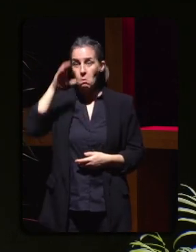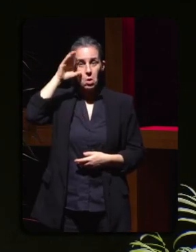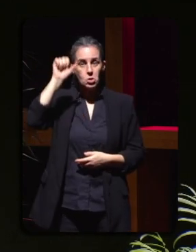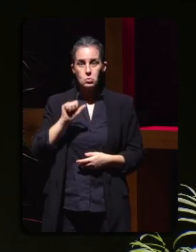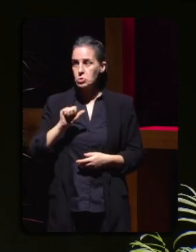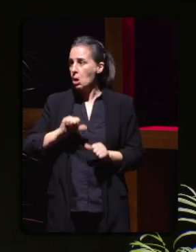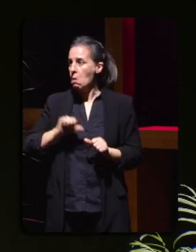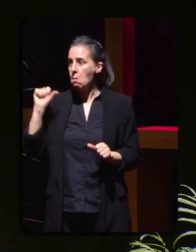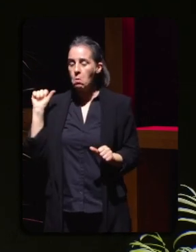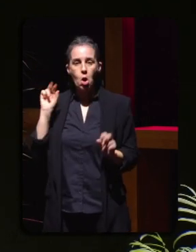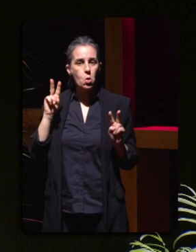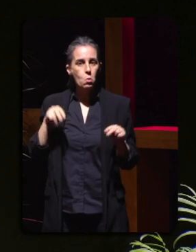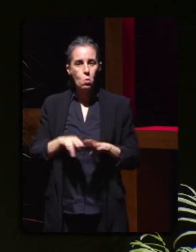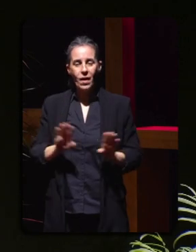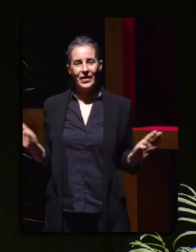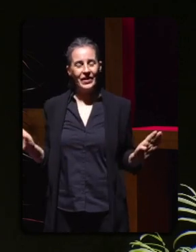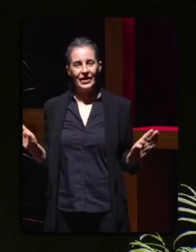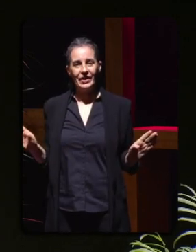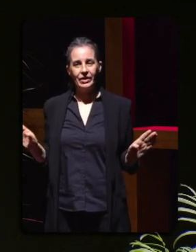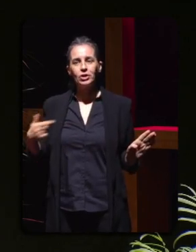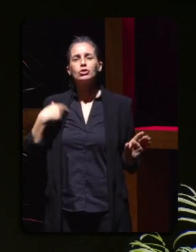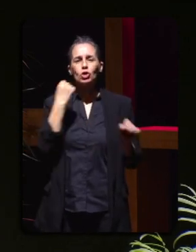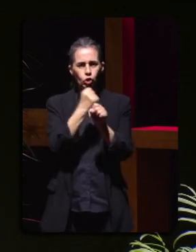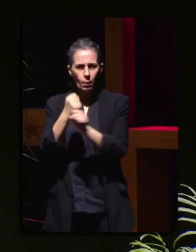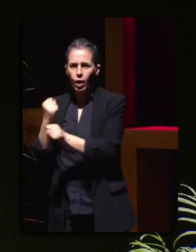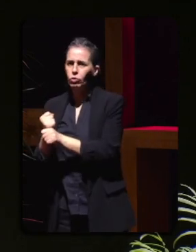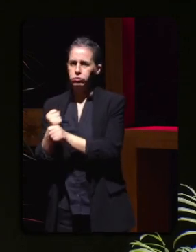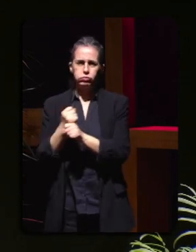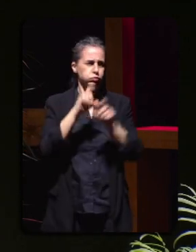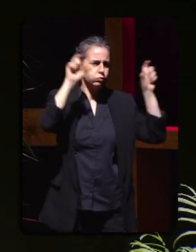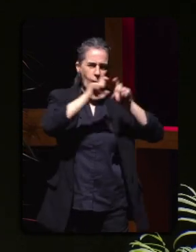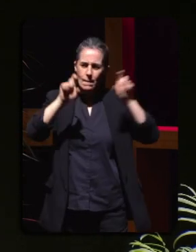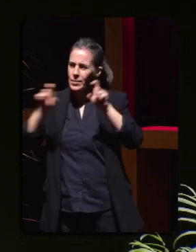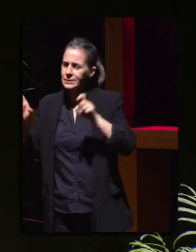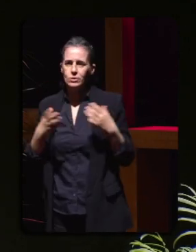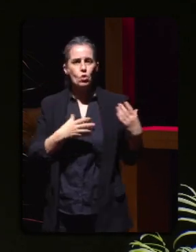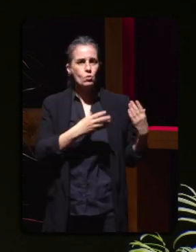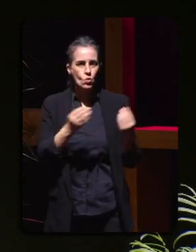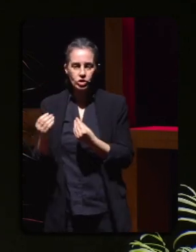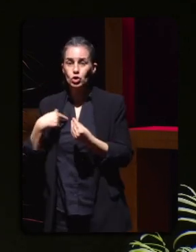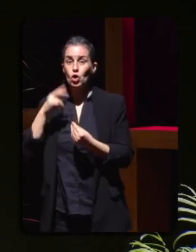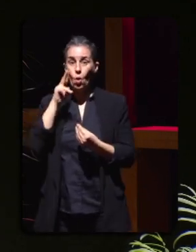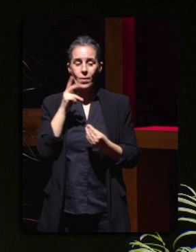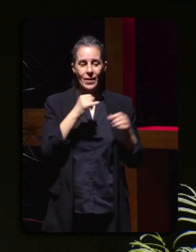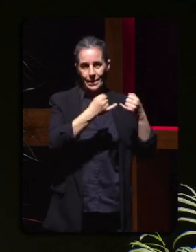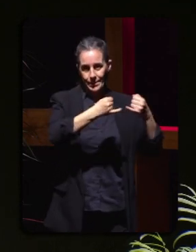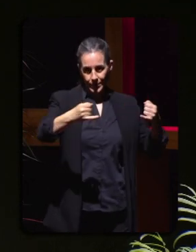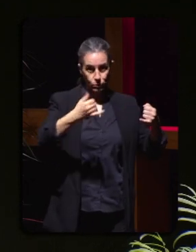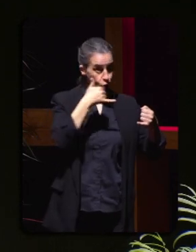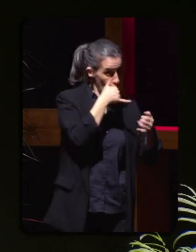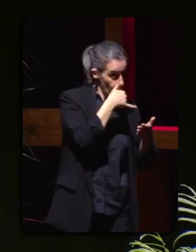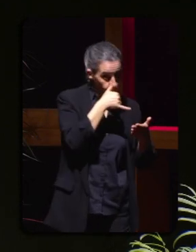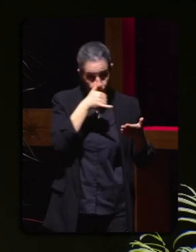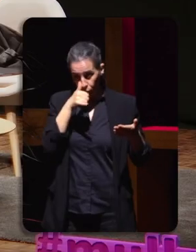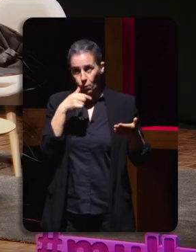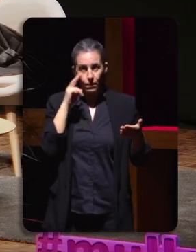o sea en mi vida he trabajado en un montón de redacciones he visto en las mesas rayas de cocaína Esto se está retransmitiendo